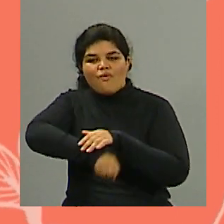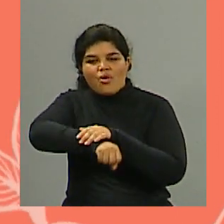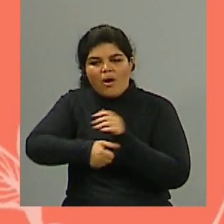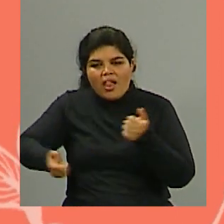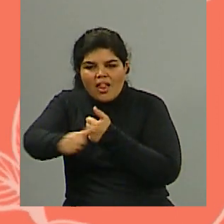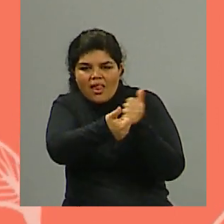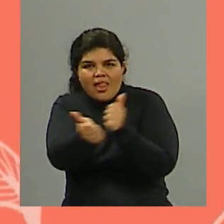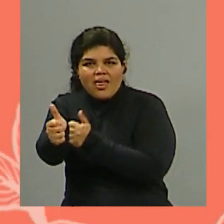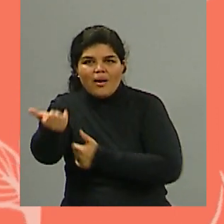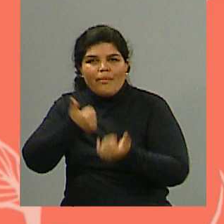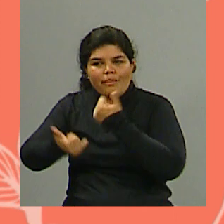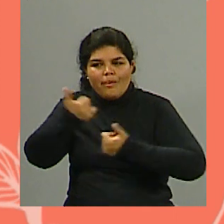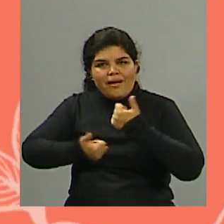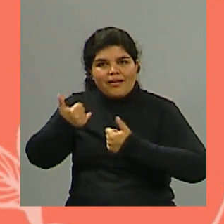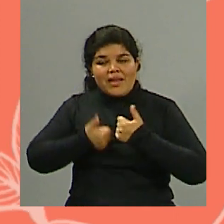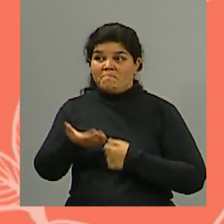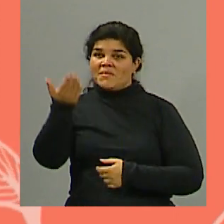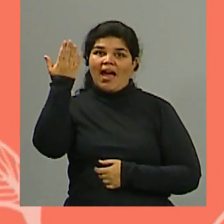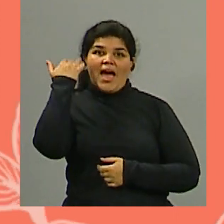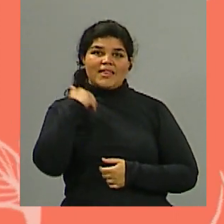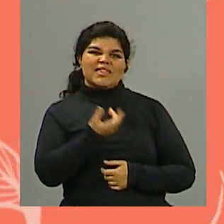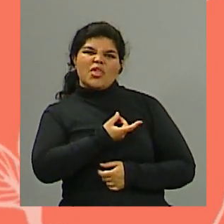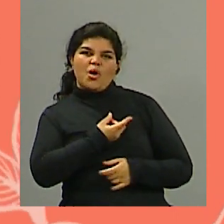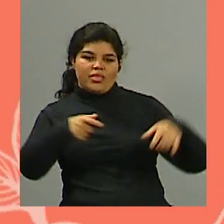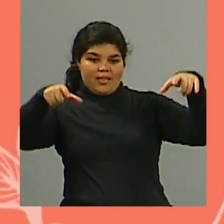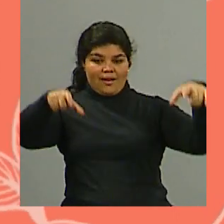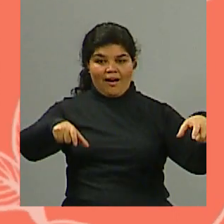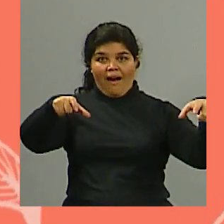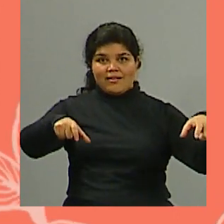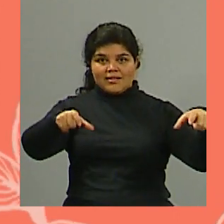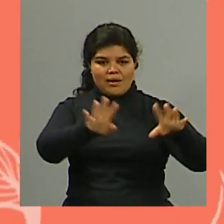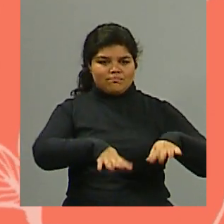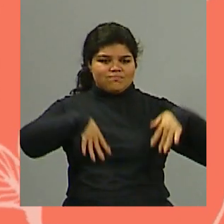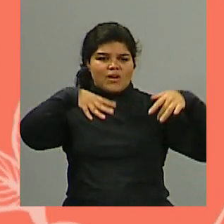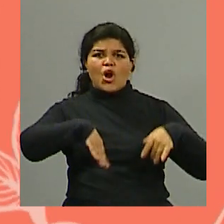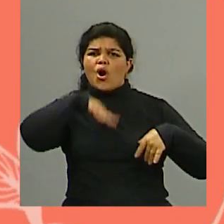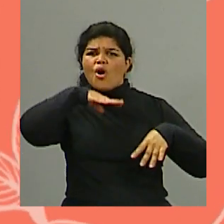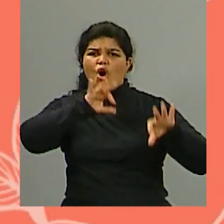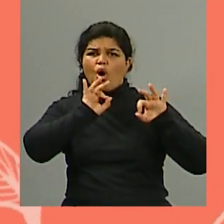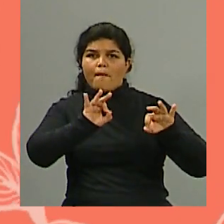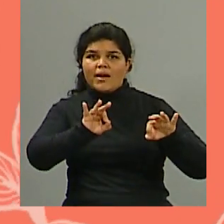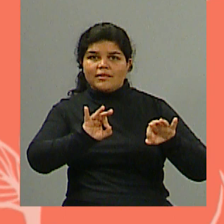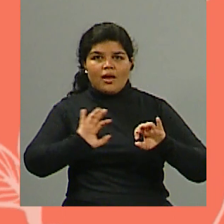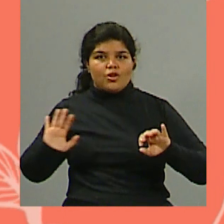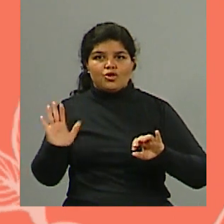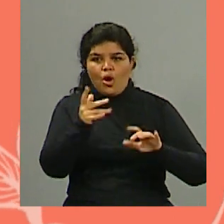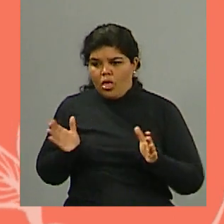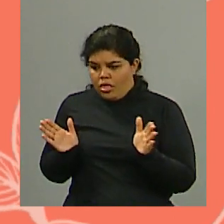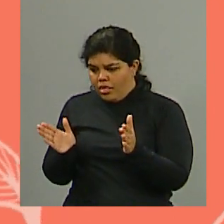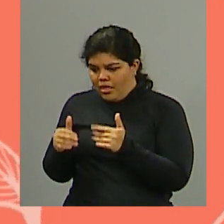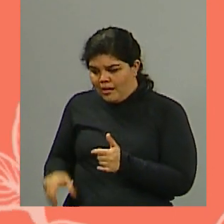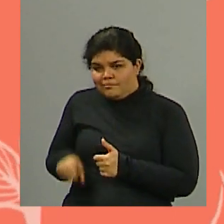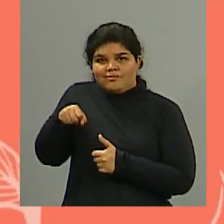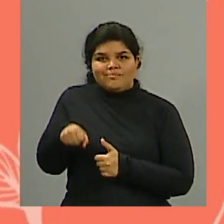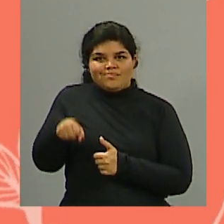época estábamos en la cancha, las canchas llenas y todo con una radio portátil, escuchando los resultados de los